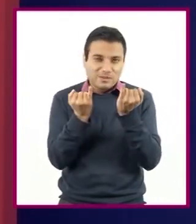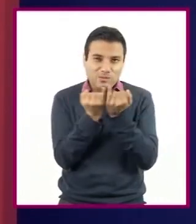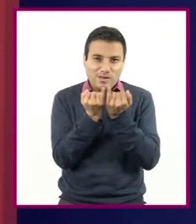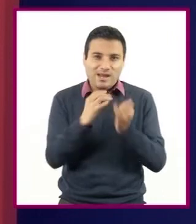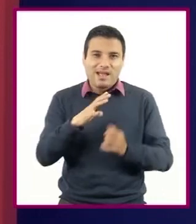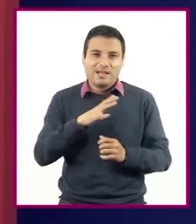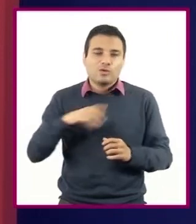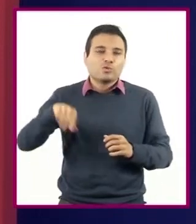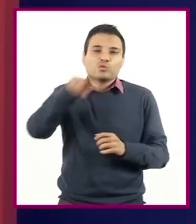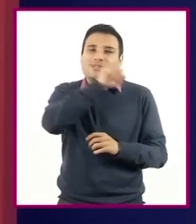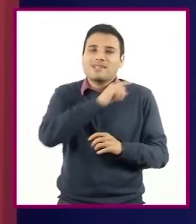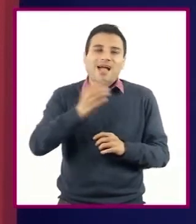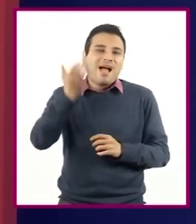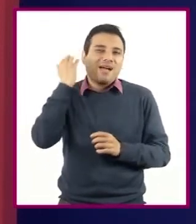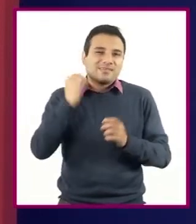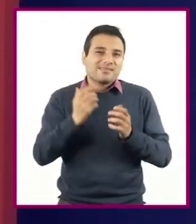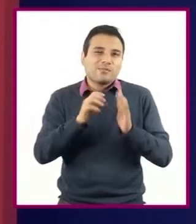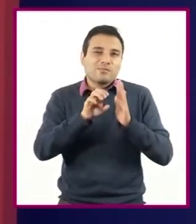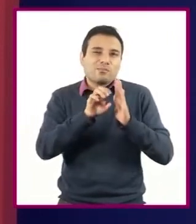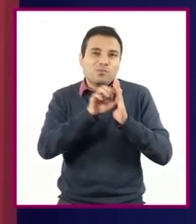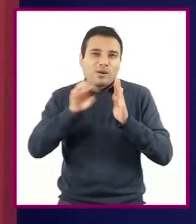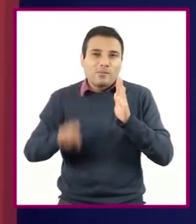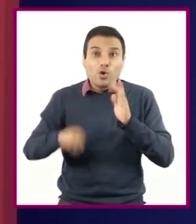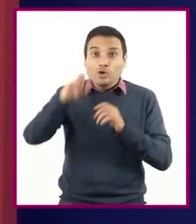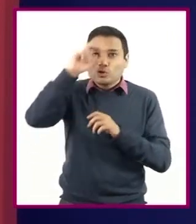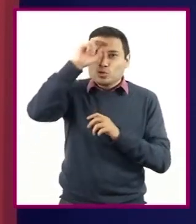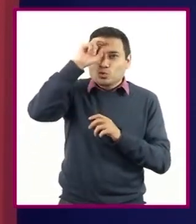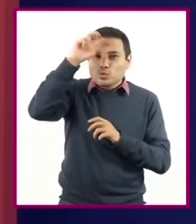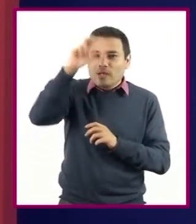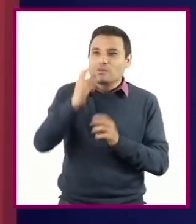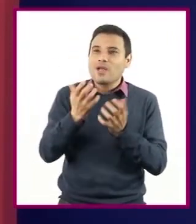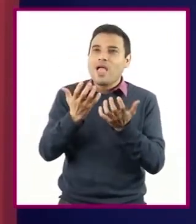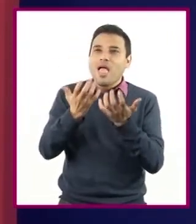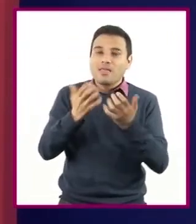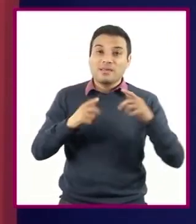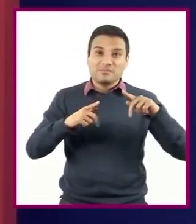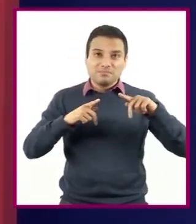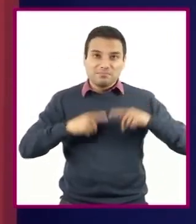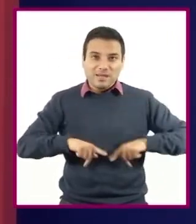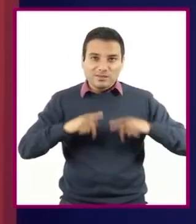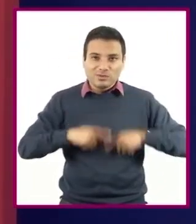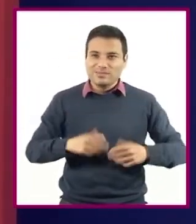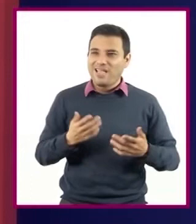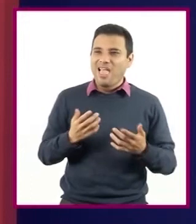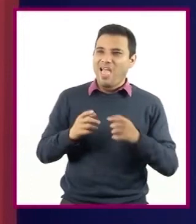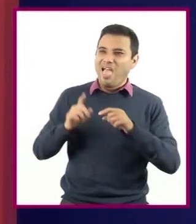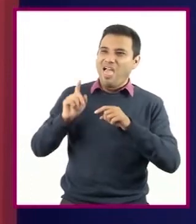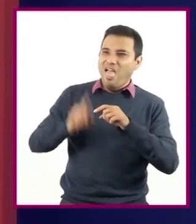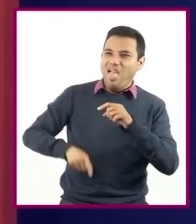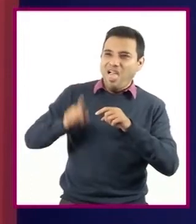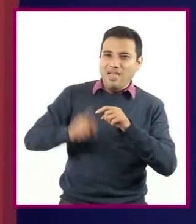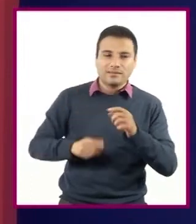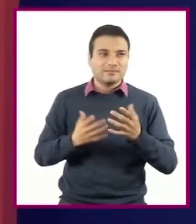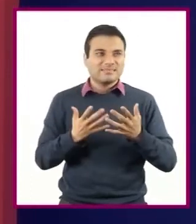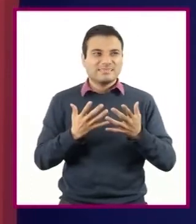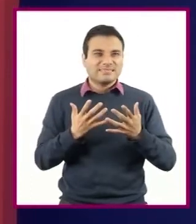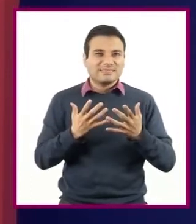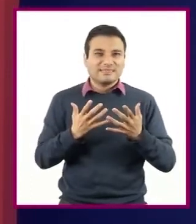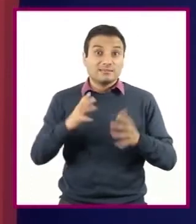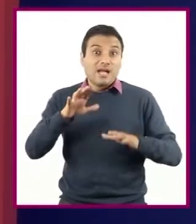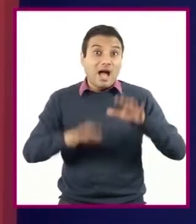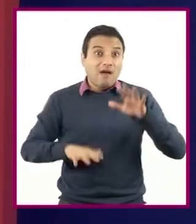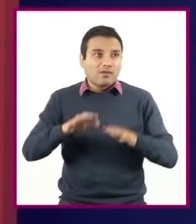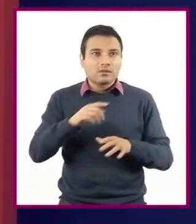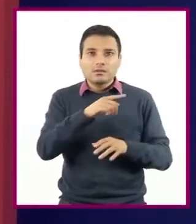en algún momento hemos perseguido nuestros ideales y enfrentado enemigos terribles que muchas veces son imaginarios, pero